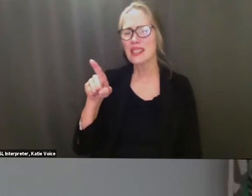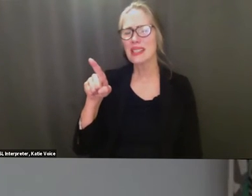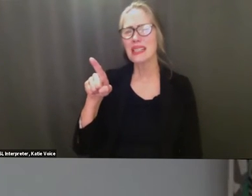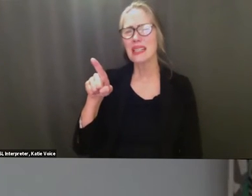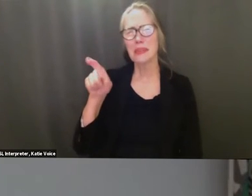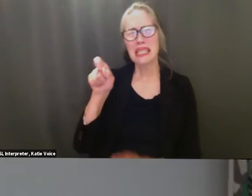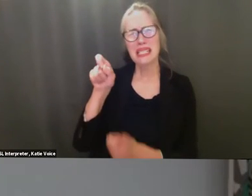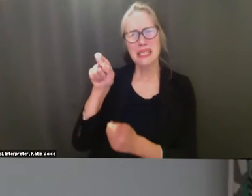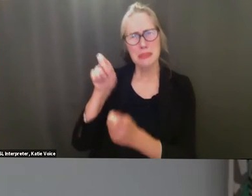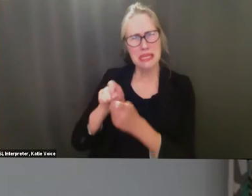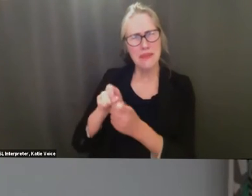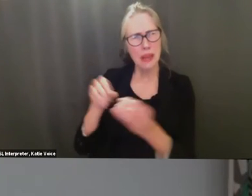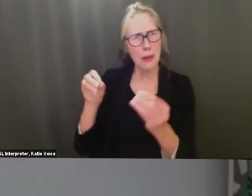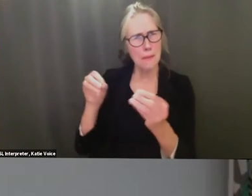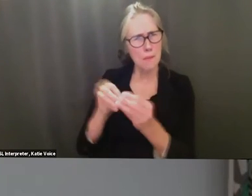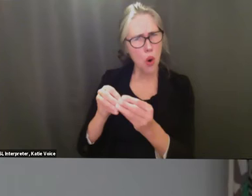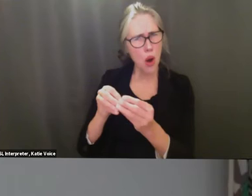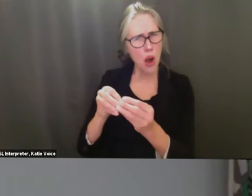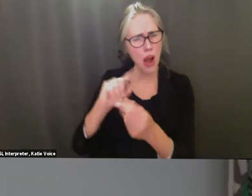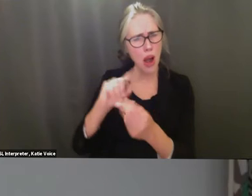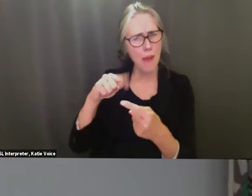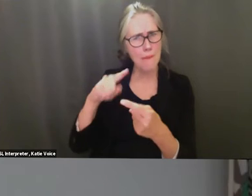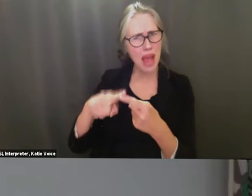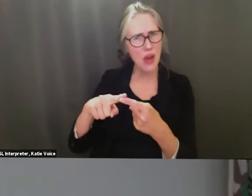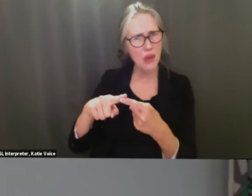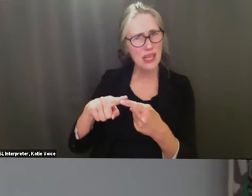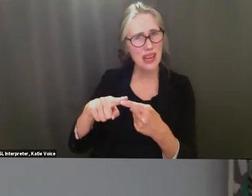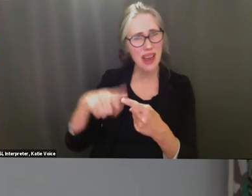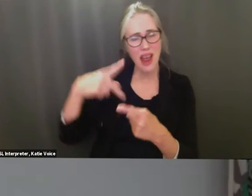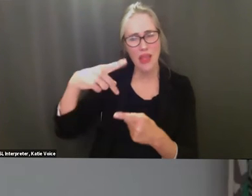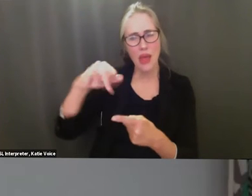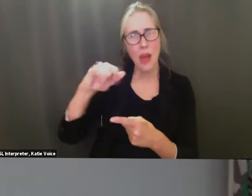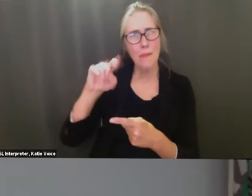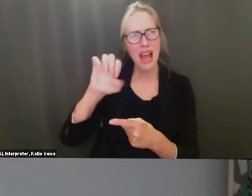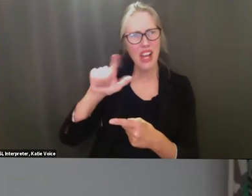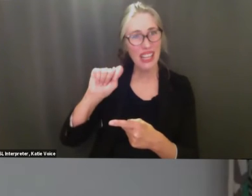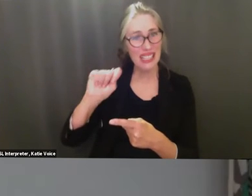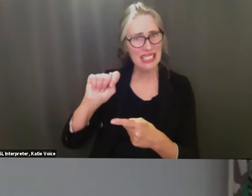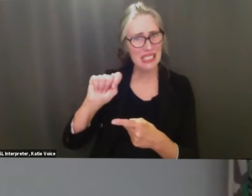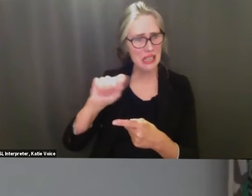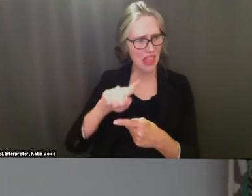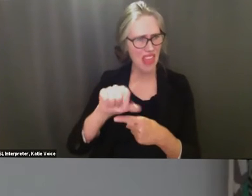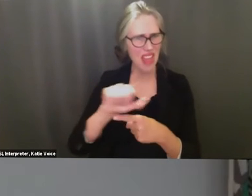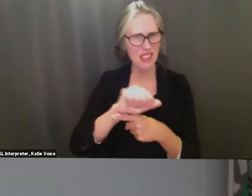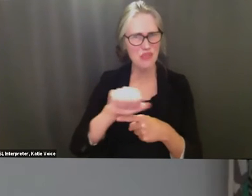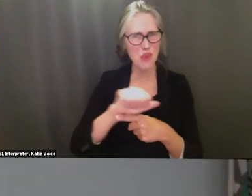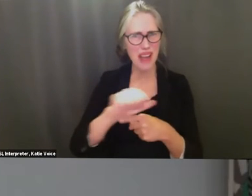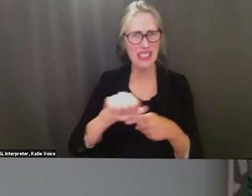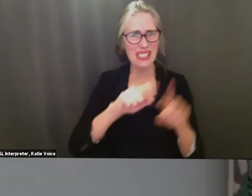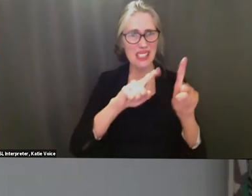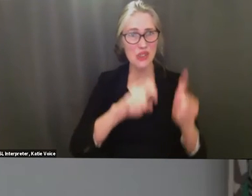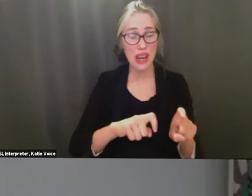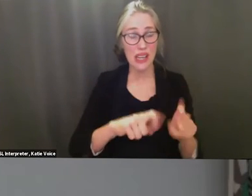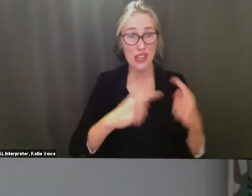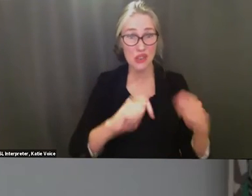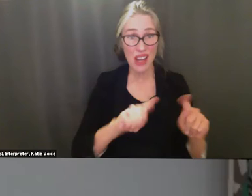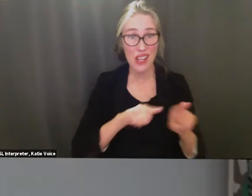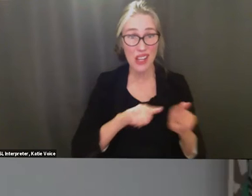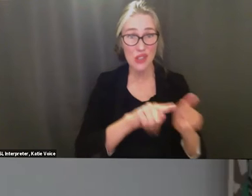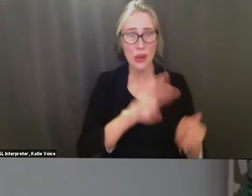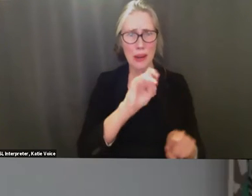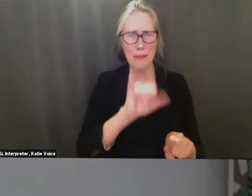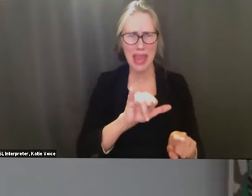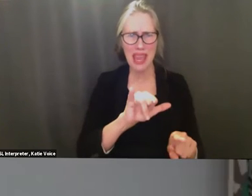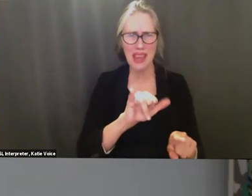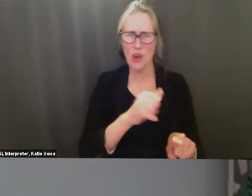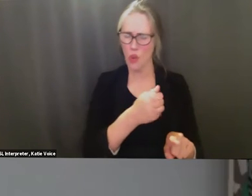más detalle acerca del piloto que está descrito que va a comenzar en mayo, en este momento con unos pocos días en el año,